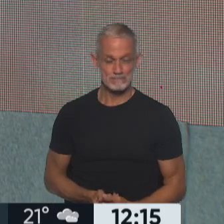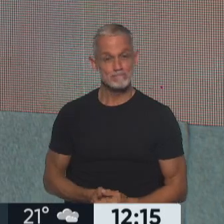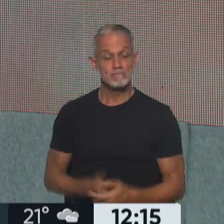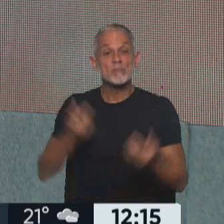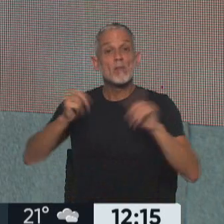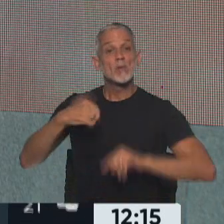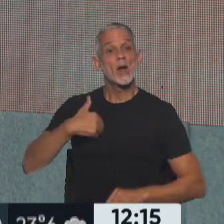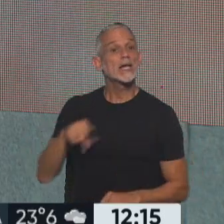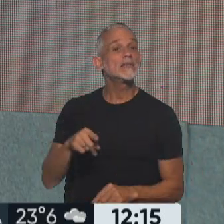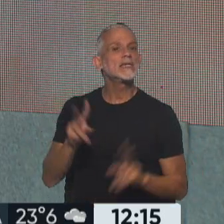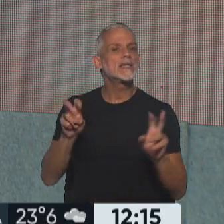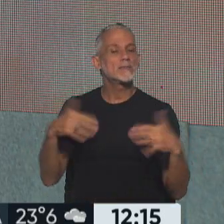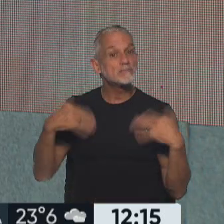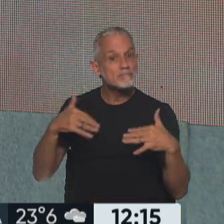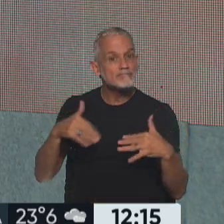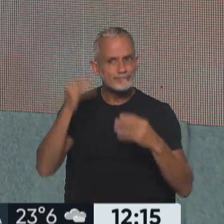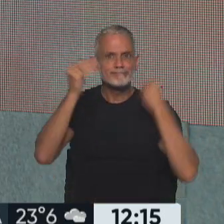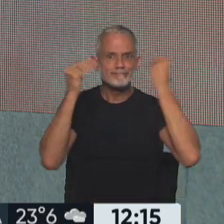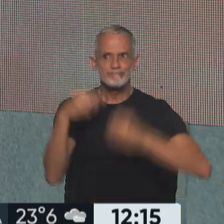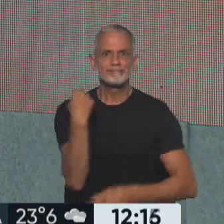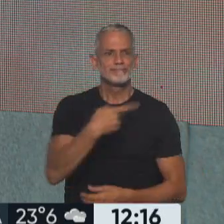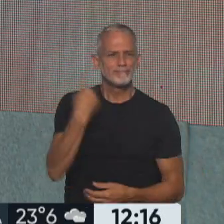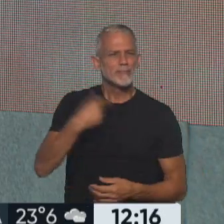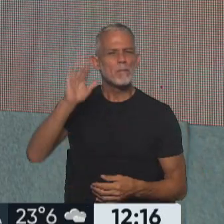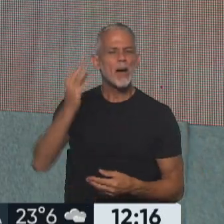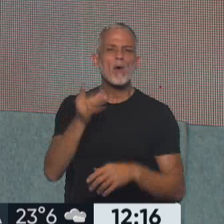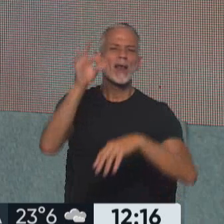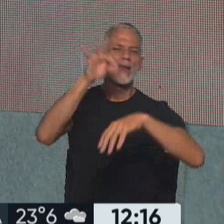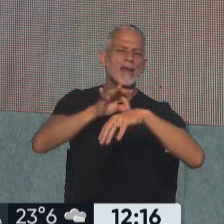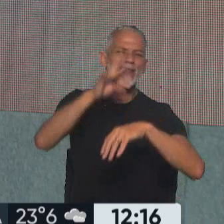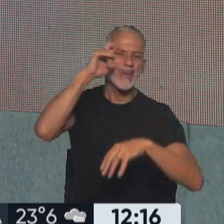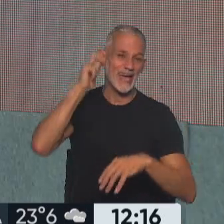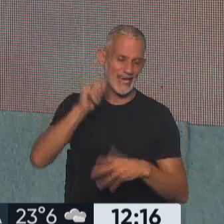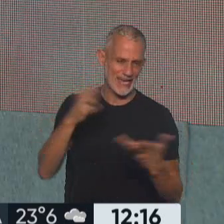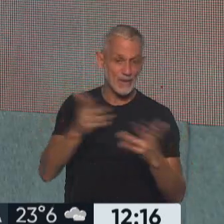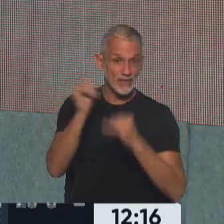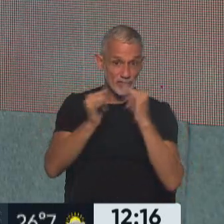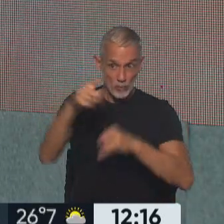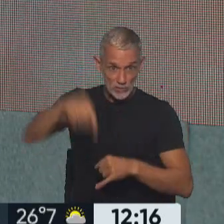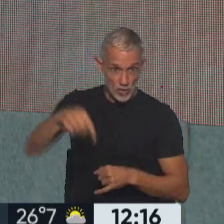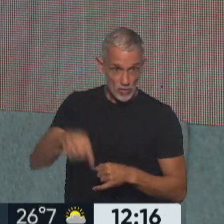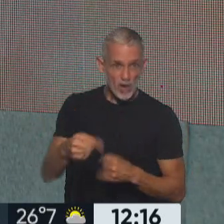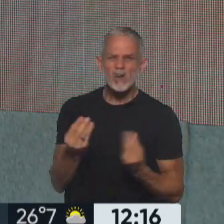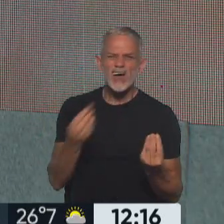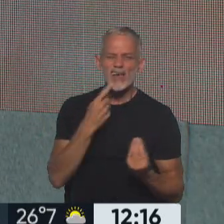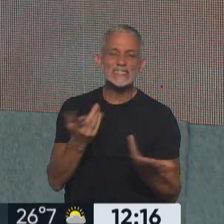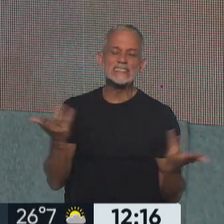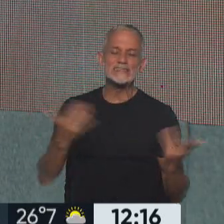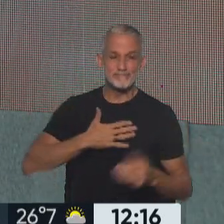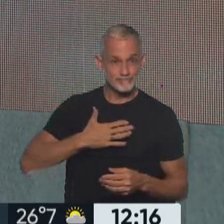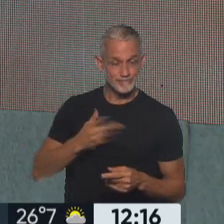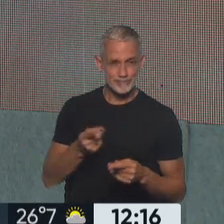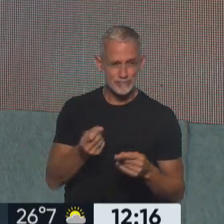Y regresamos al país para hablar de uno de los temas que más nos preocupan. Indudablemente es el dengue. Hay información actualizada que señala que lamentablemente desde